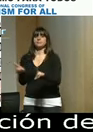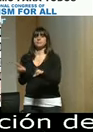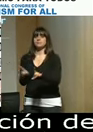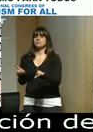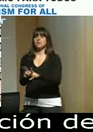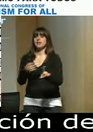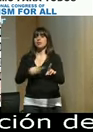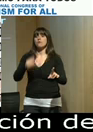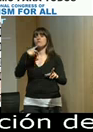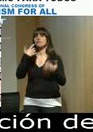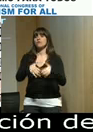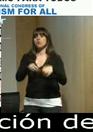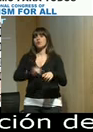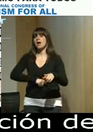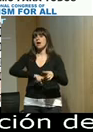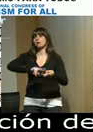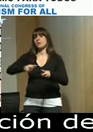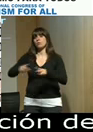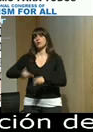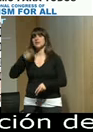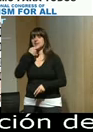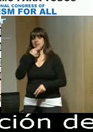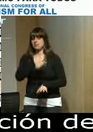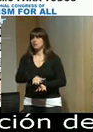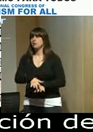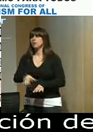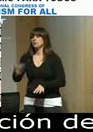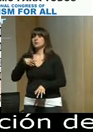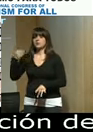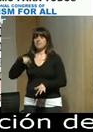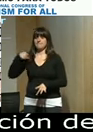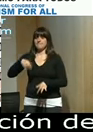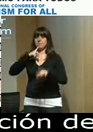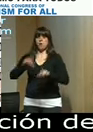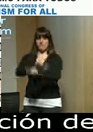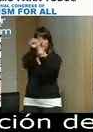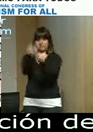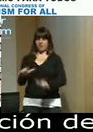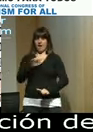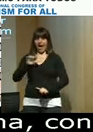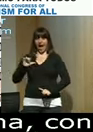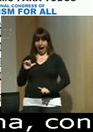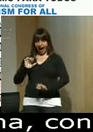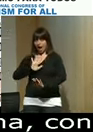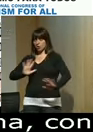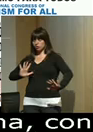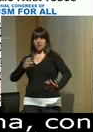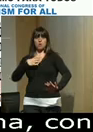en rojo las palabras cualidad, entorno, producto, servicio, modo autónomo, normalidad y seguridad.